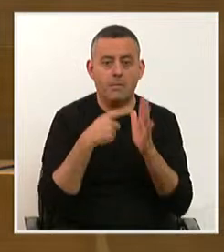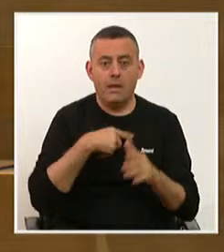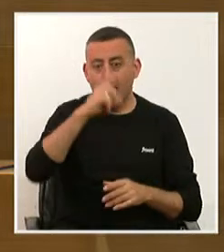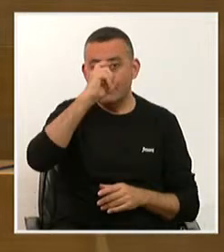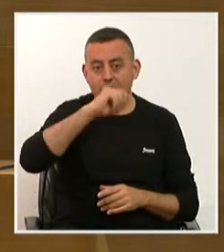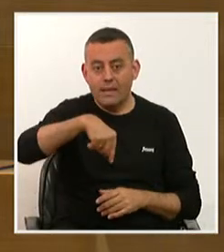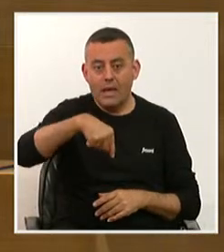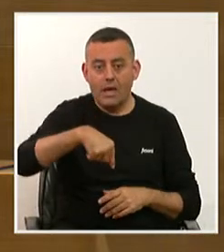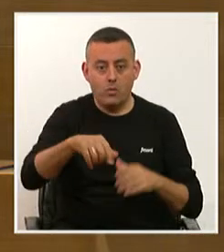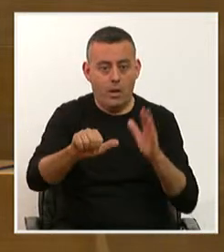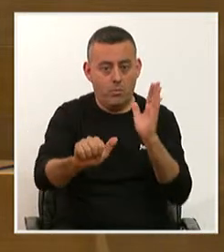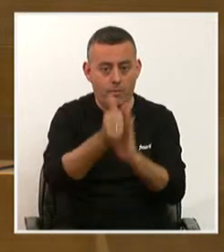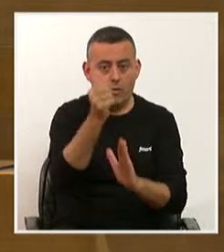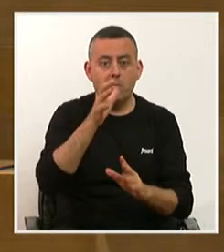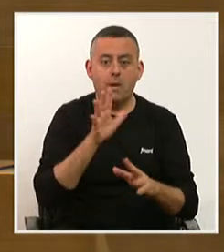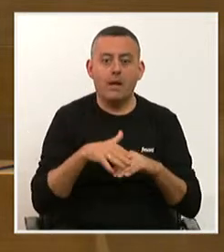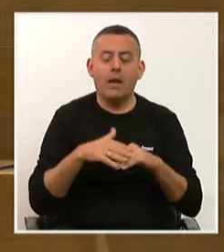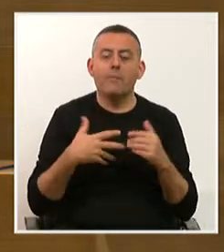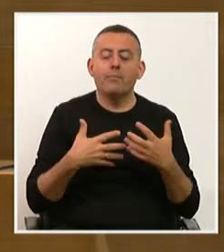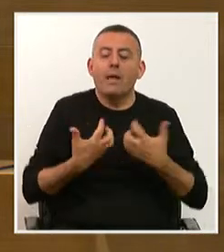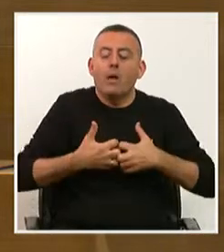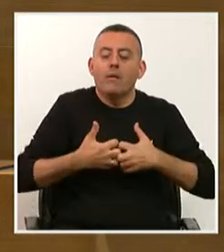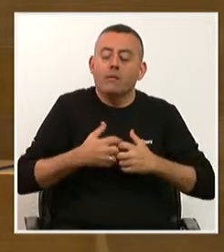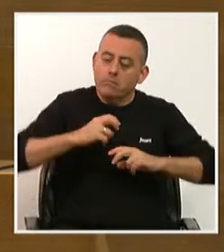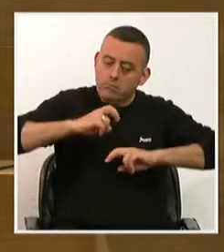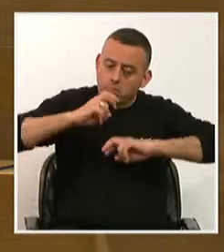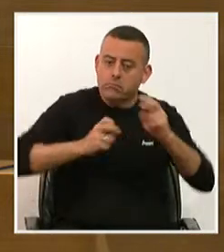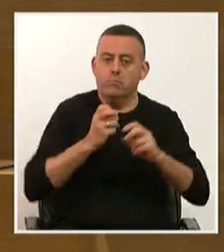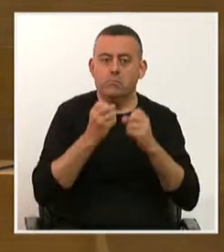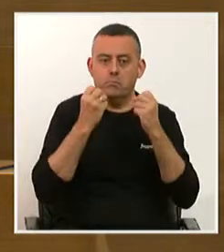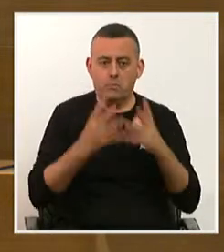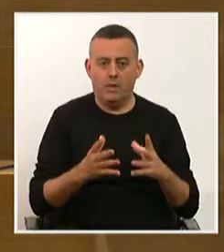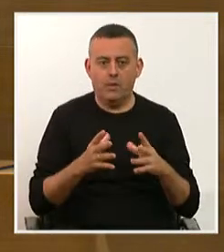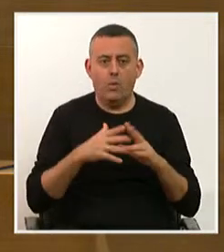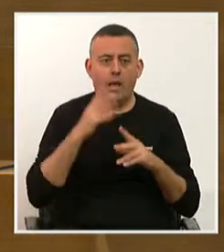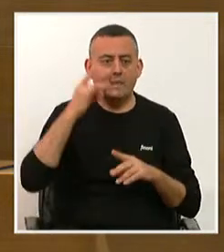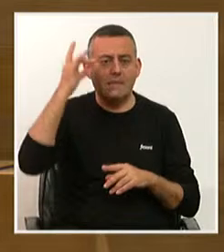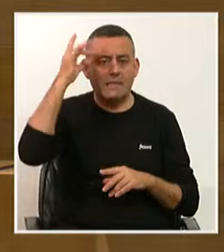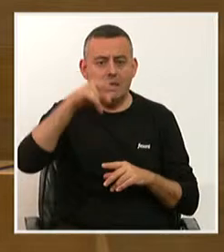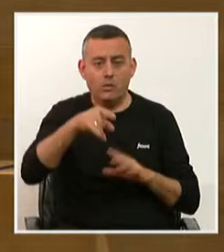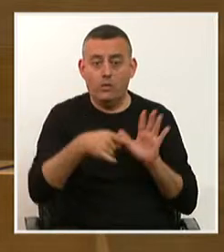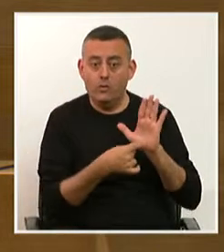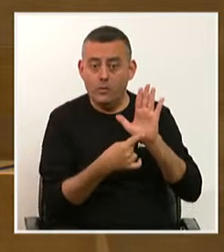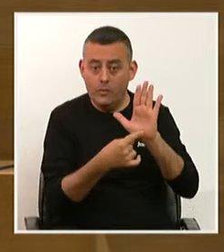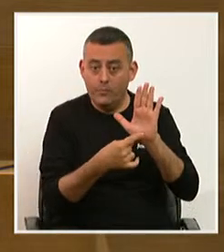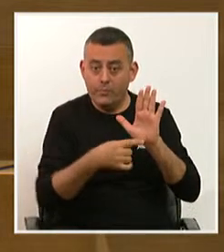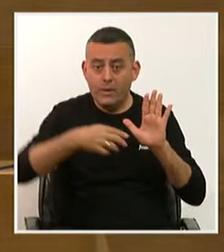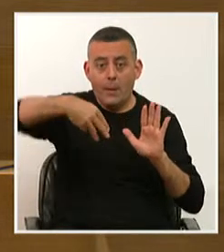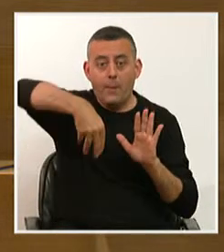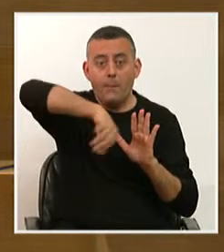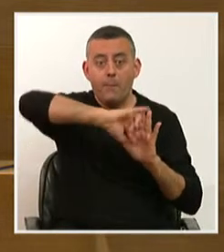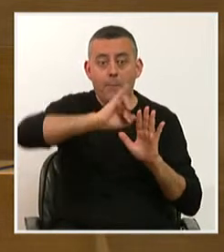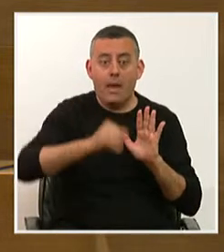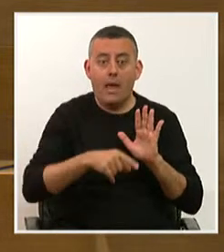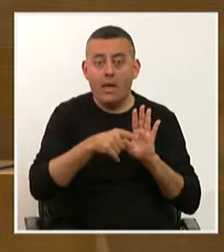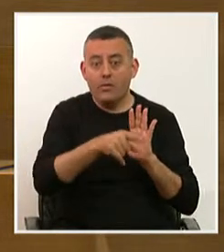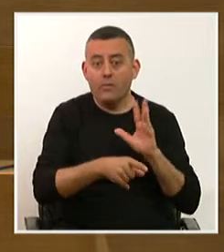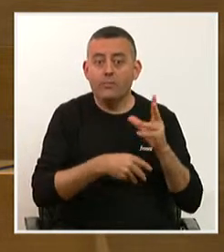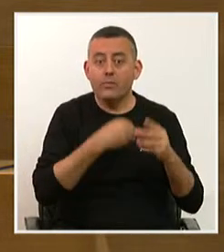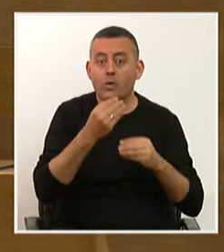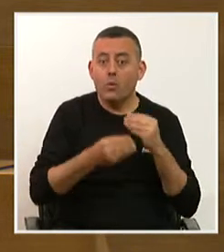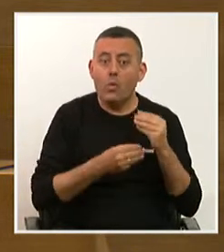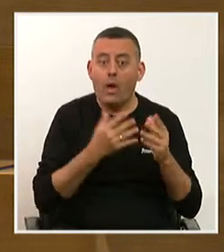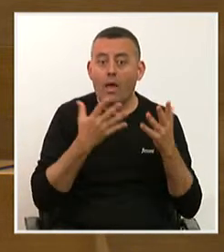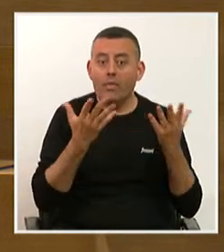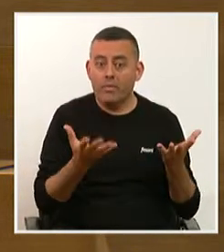de reindustrialización eliminando chiringuitos como estos mazón funciona el ivace y la Abi y habrá